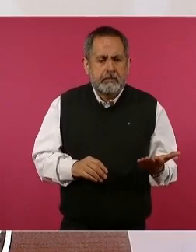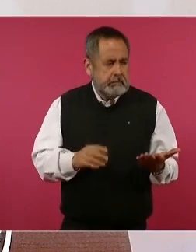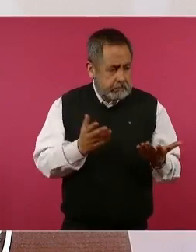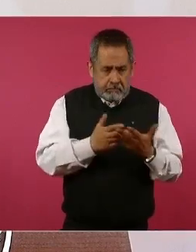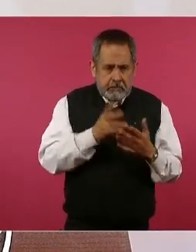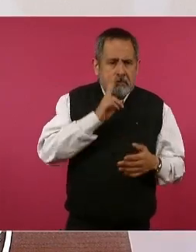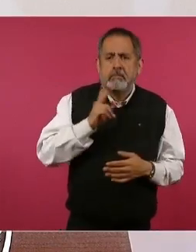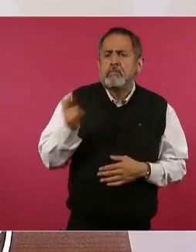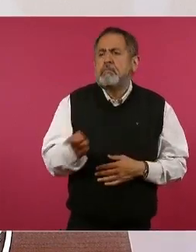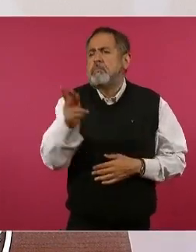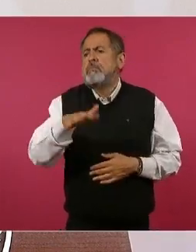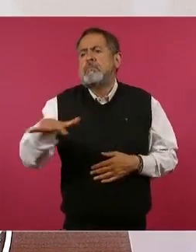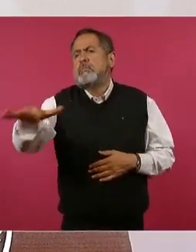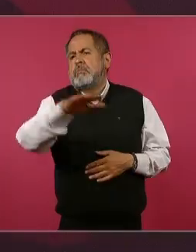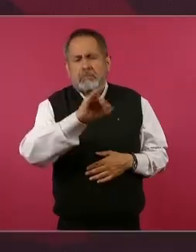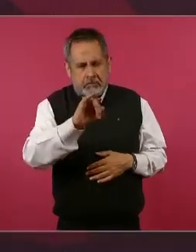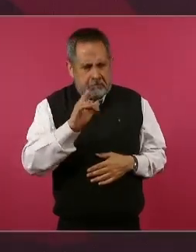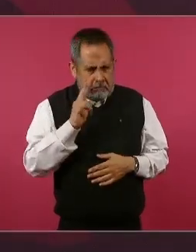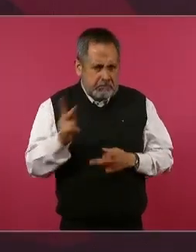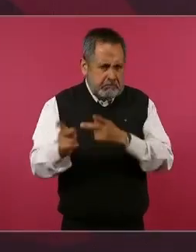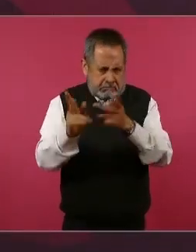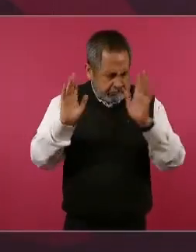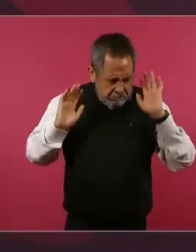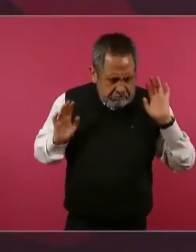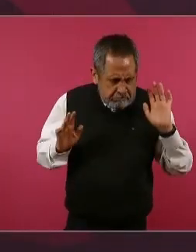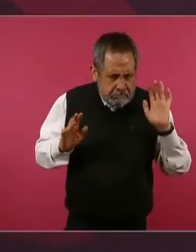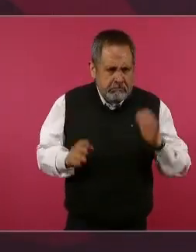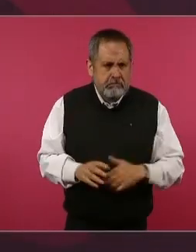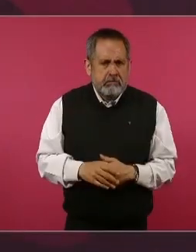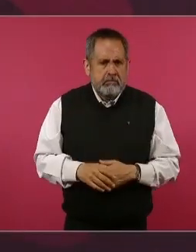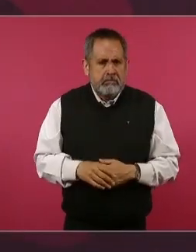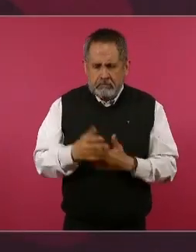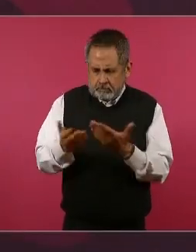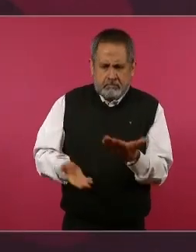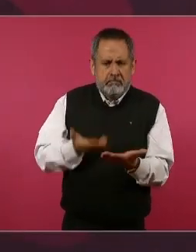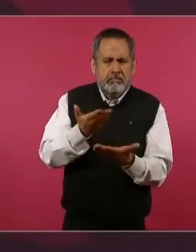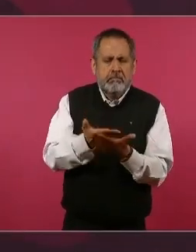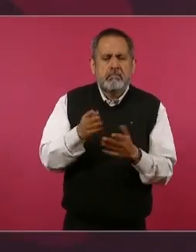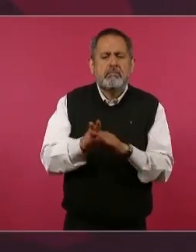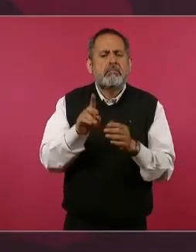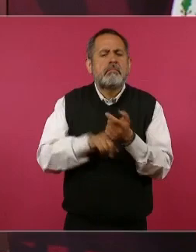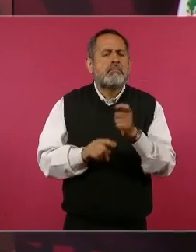consulta. El que puedan proponer